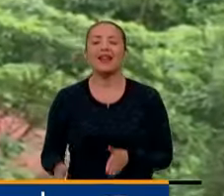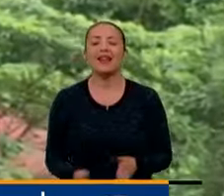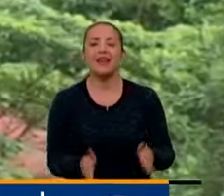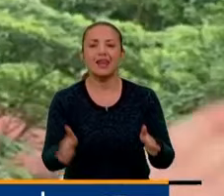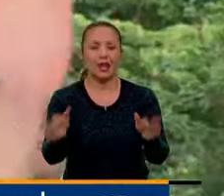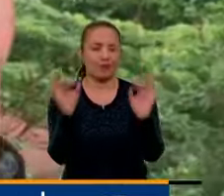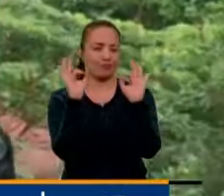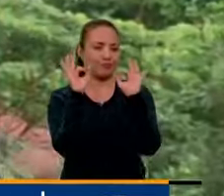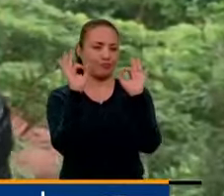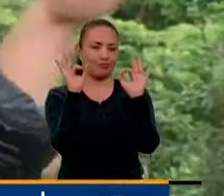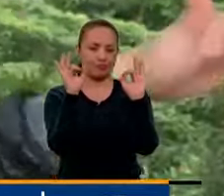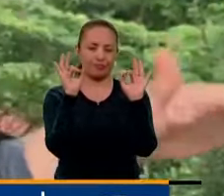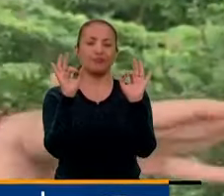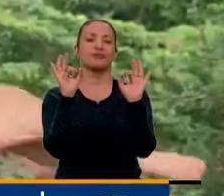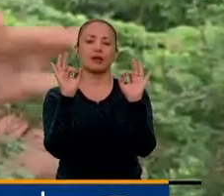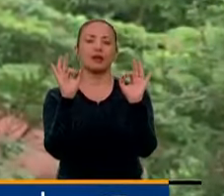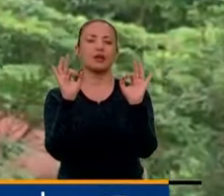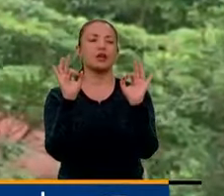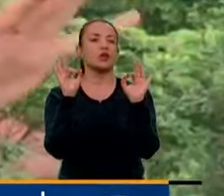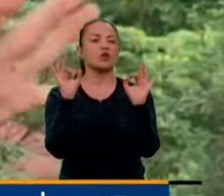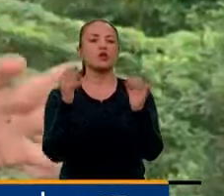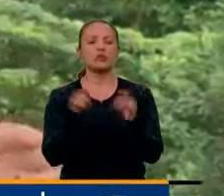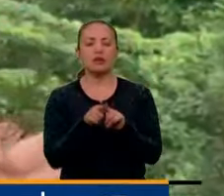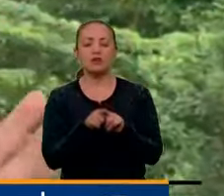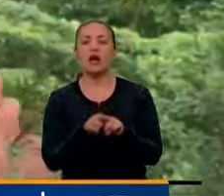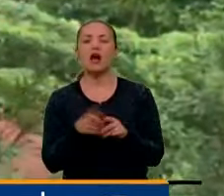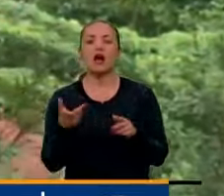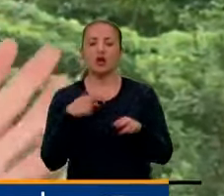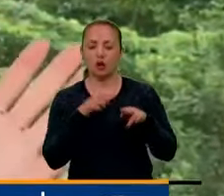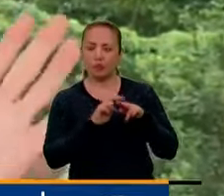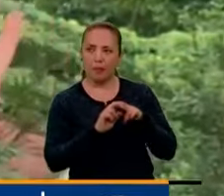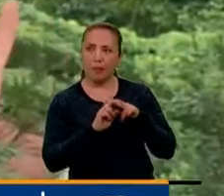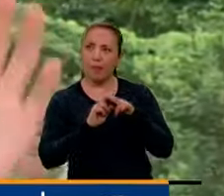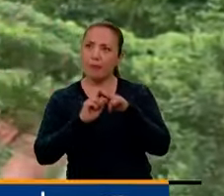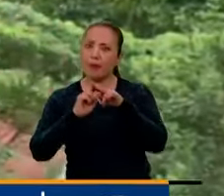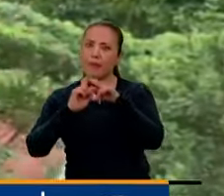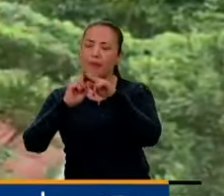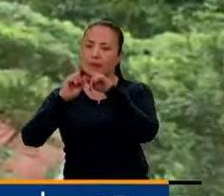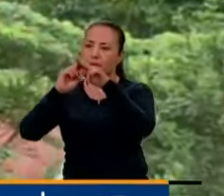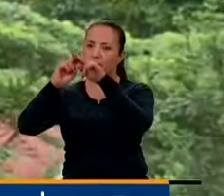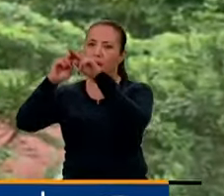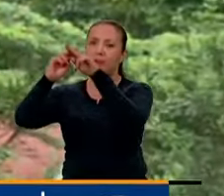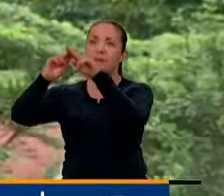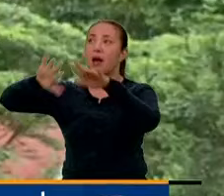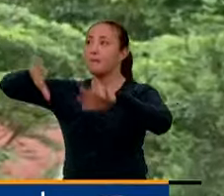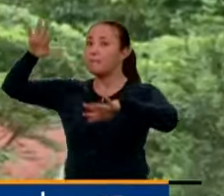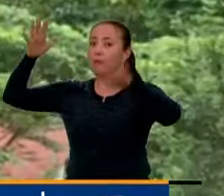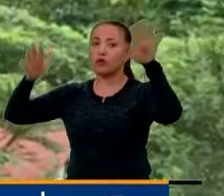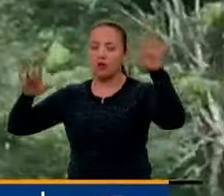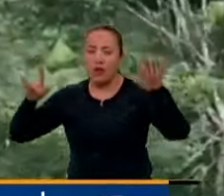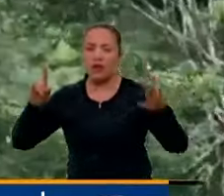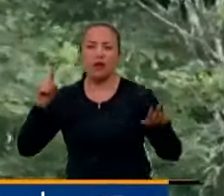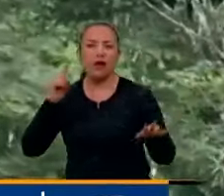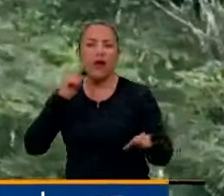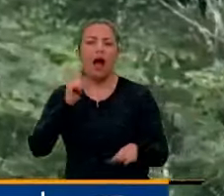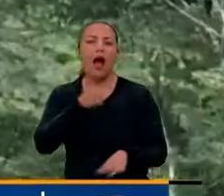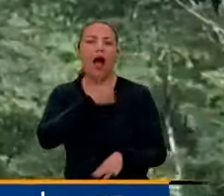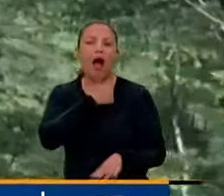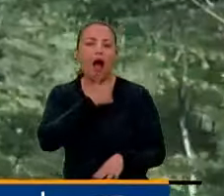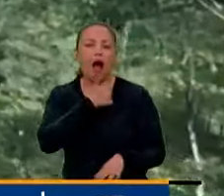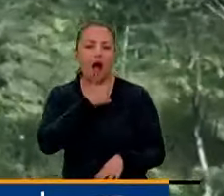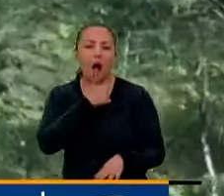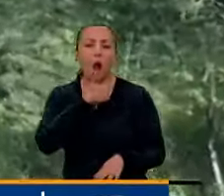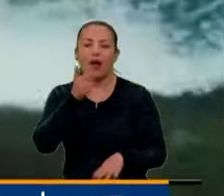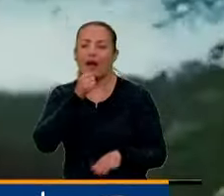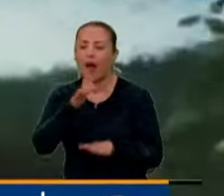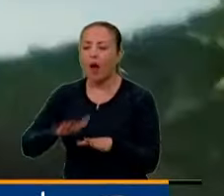magnífica. Uno empieza a subir en pura montaña y de la nada se encuentra con el sonido del agua. Llega a unas